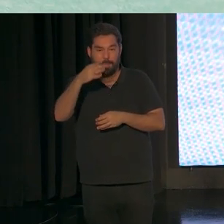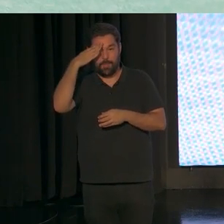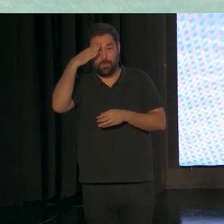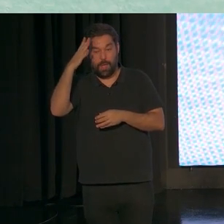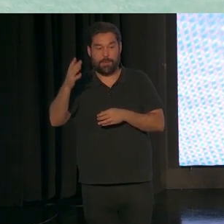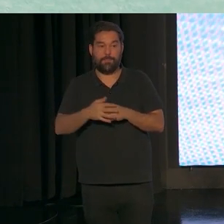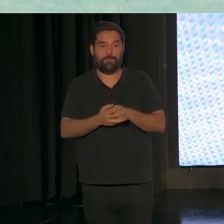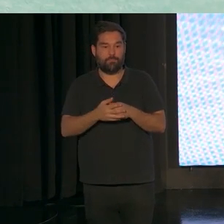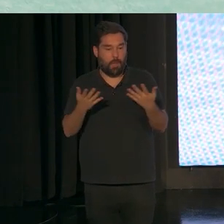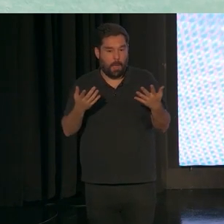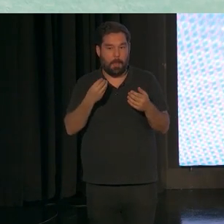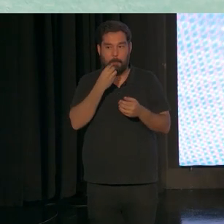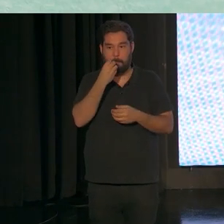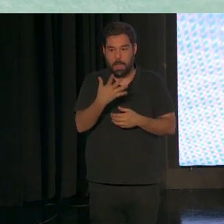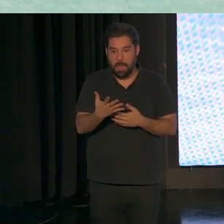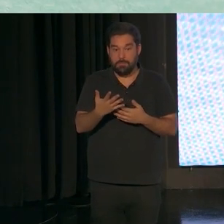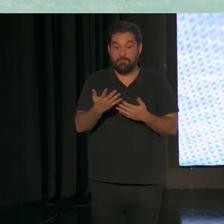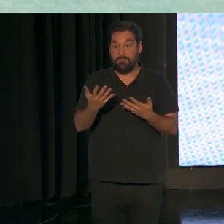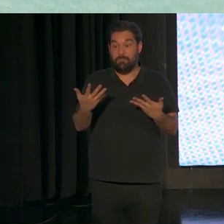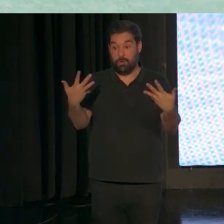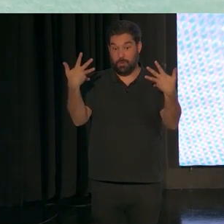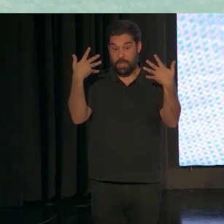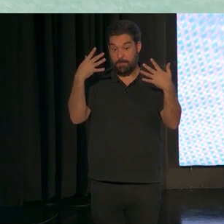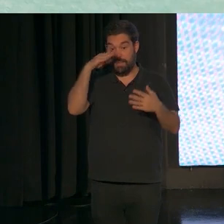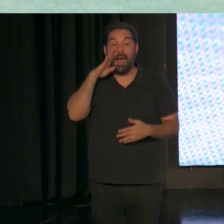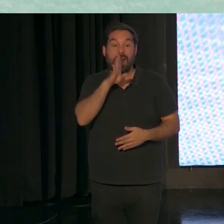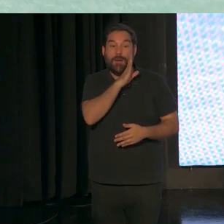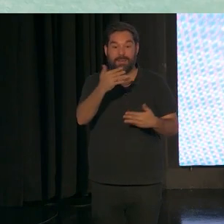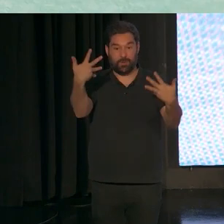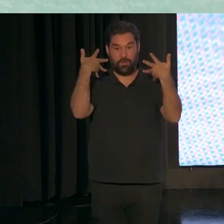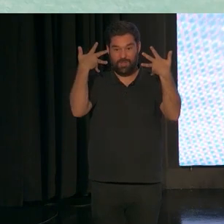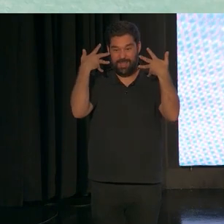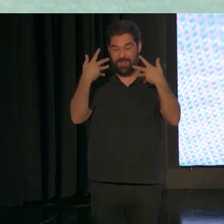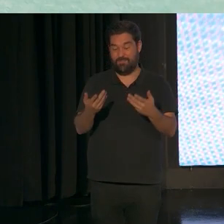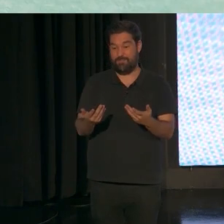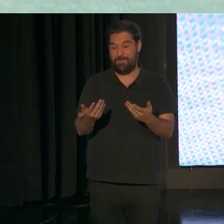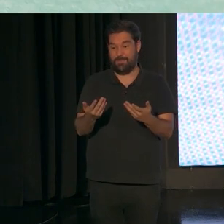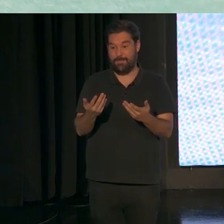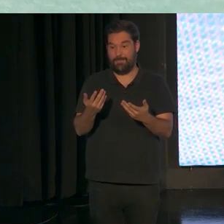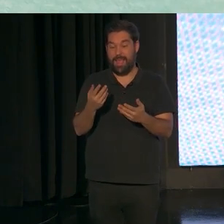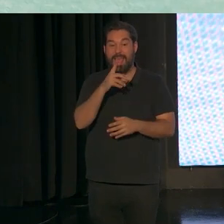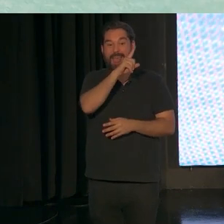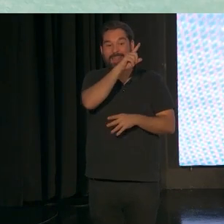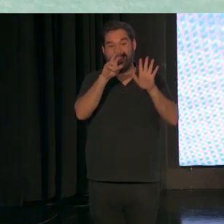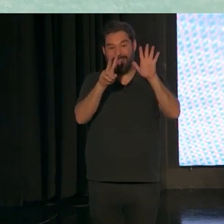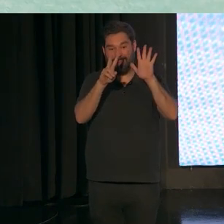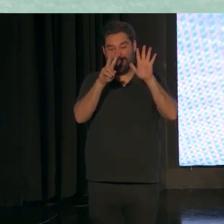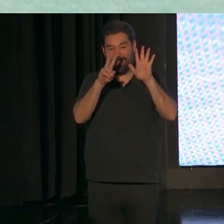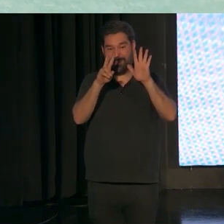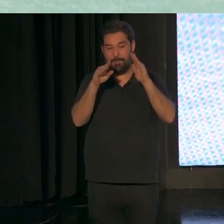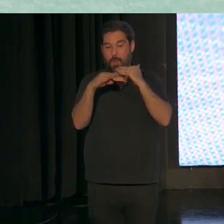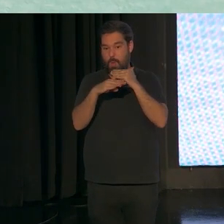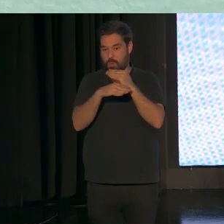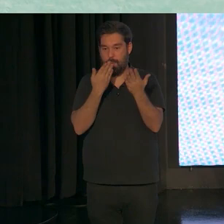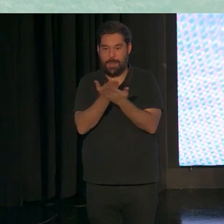podréis decir Bueno pues bien no le pide hasta consejo a la madre Sí pero se lo pide el 17 de octubre o sea hace más de un mes que empe empezó el colegio la